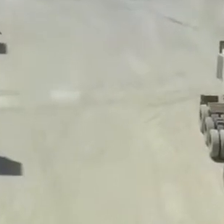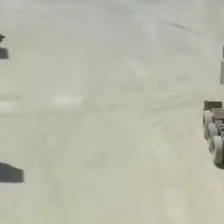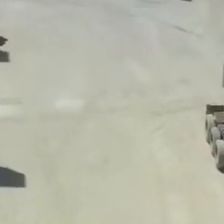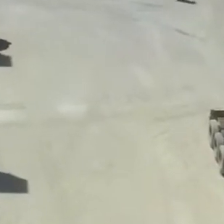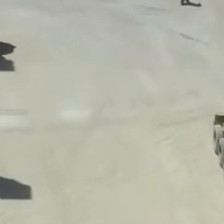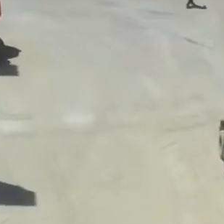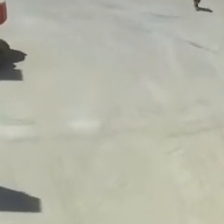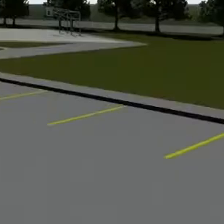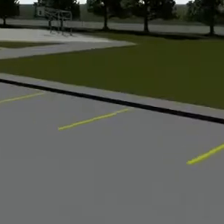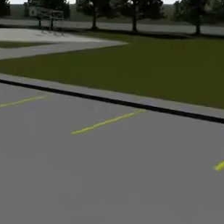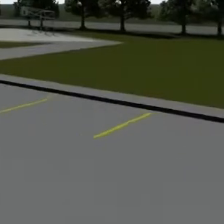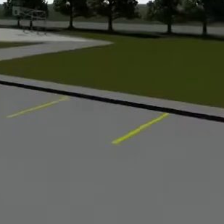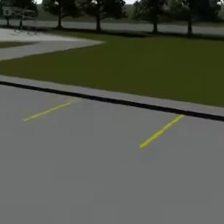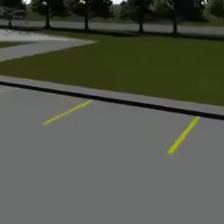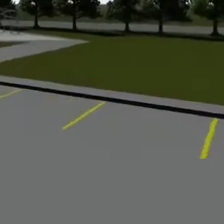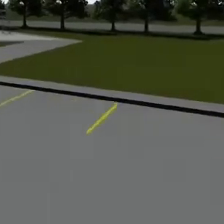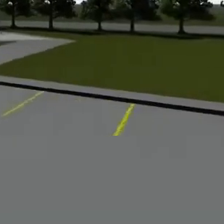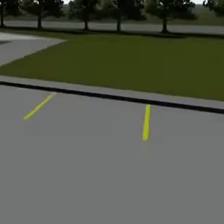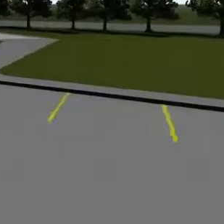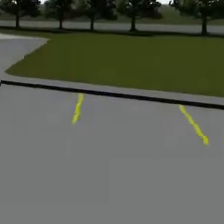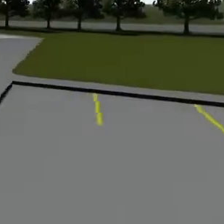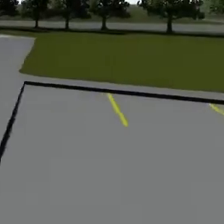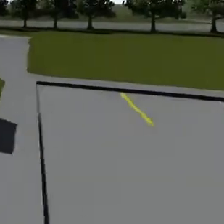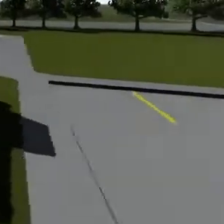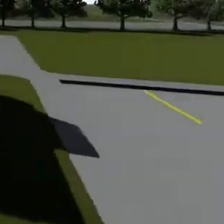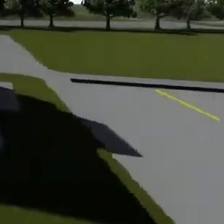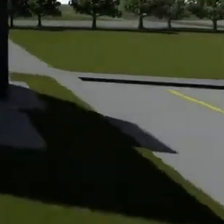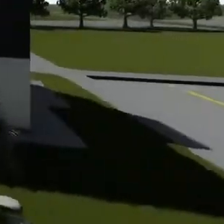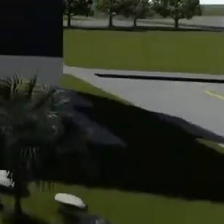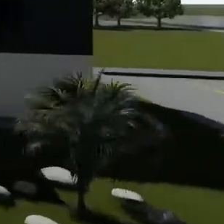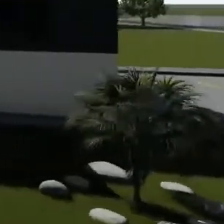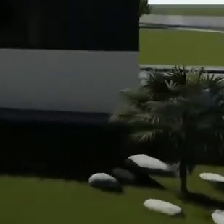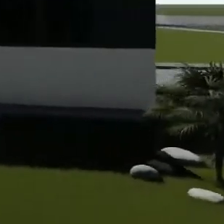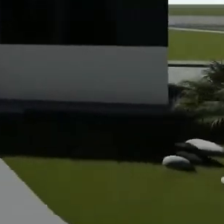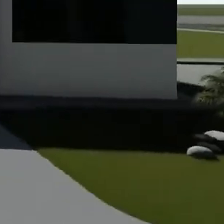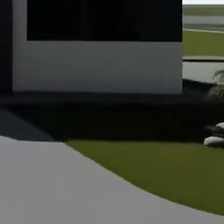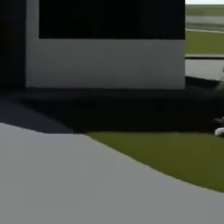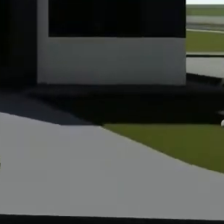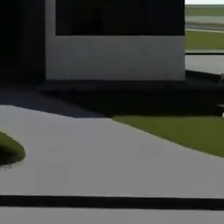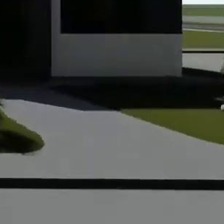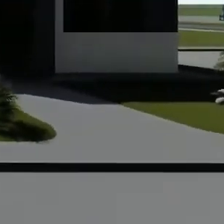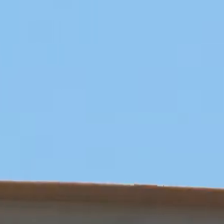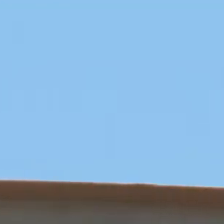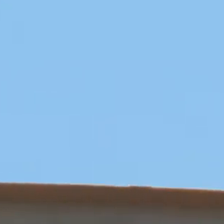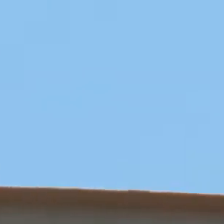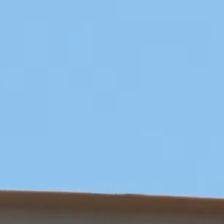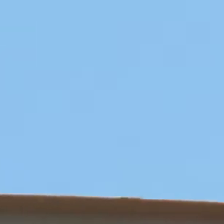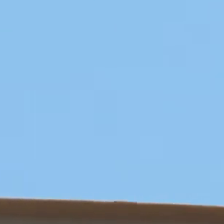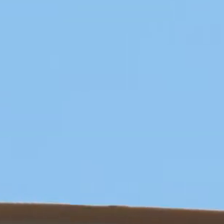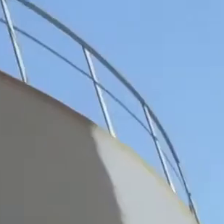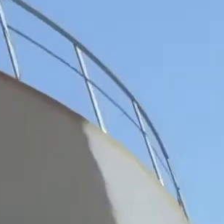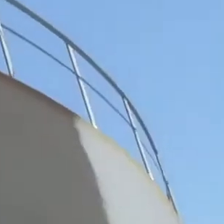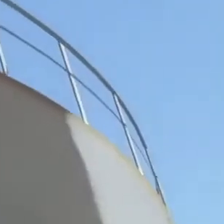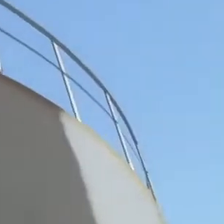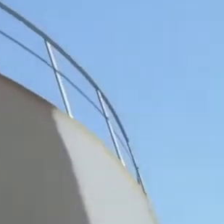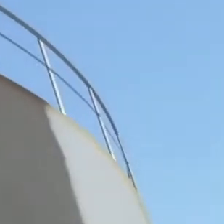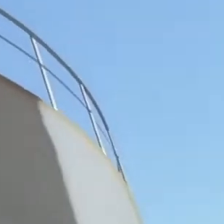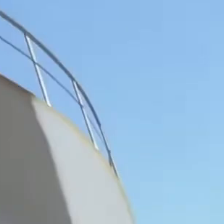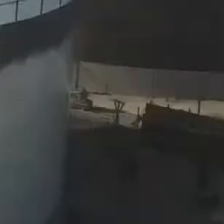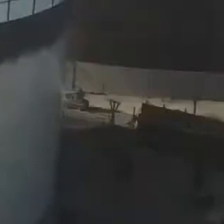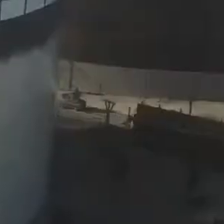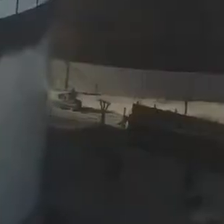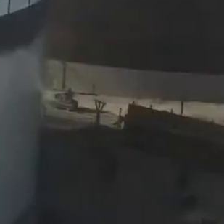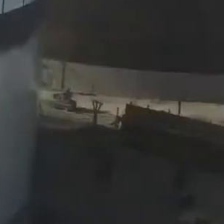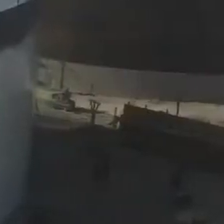datos. En la terminal de combustibles y red de distribución, se aplica pintura encubierta del tanque